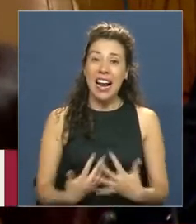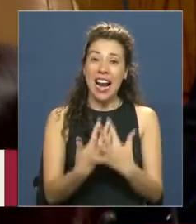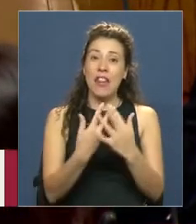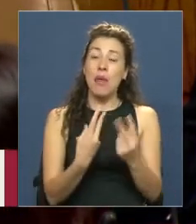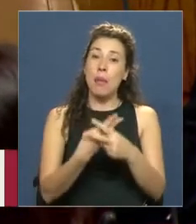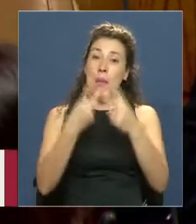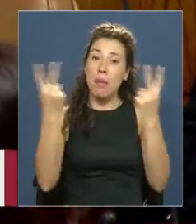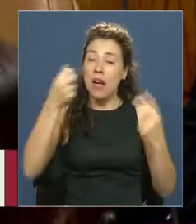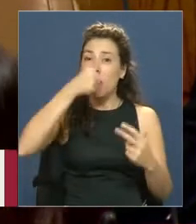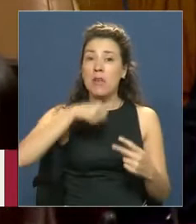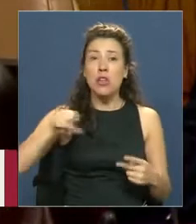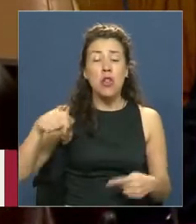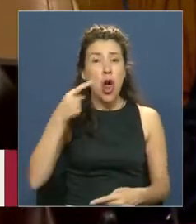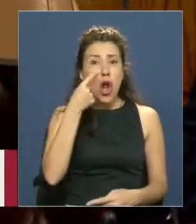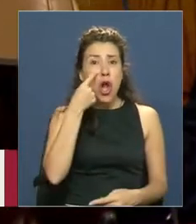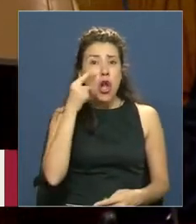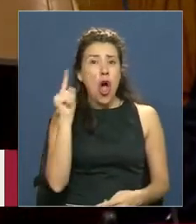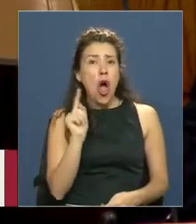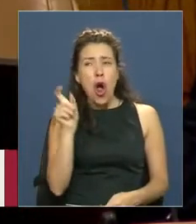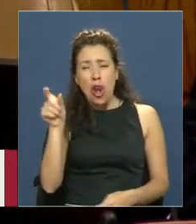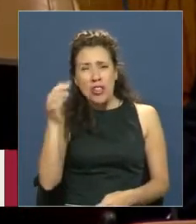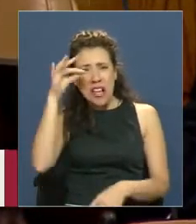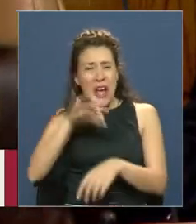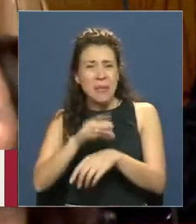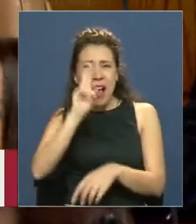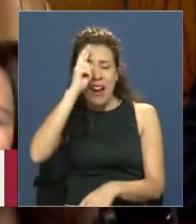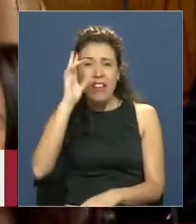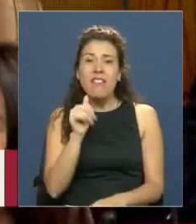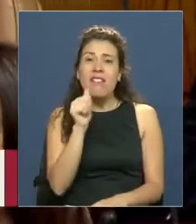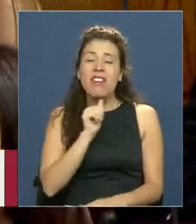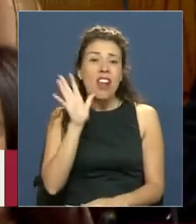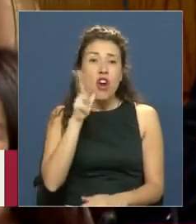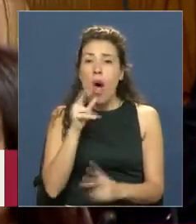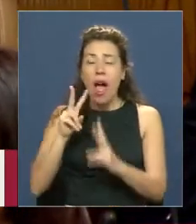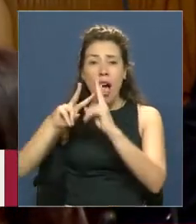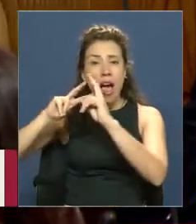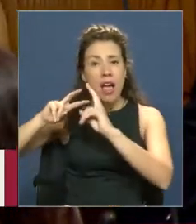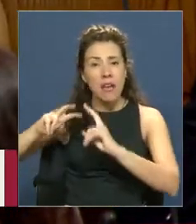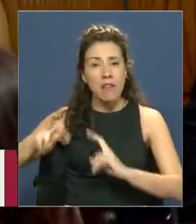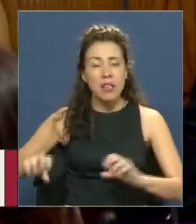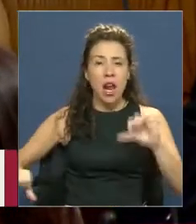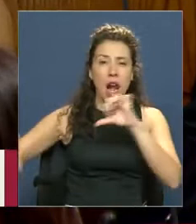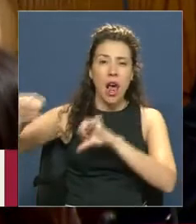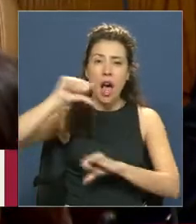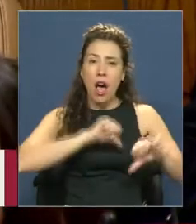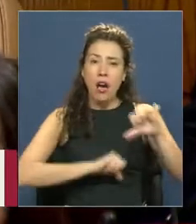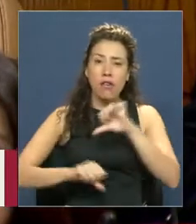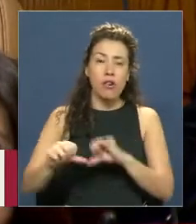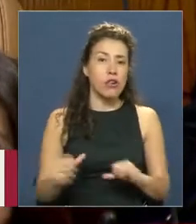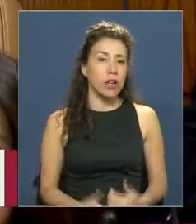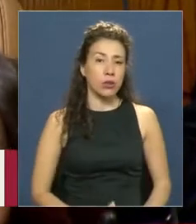y privadas no conocen de estos casos. No existe investigación de los laboratorios